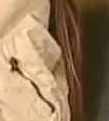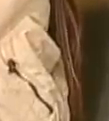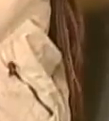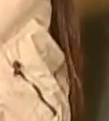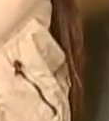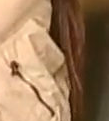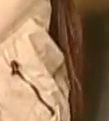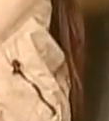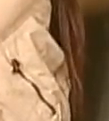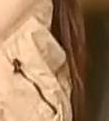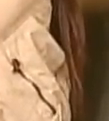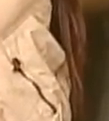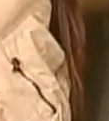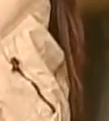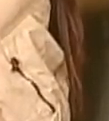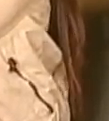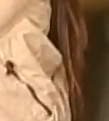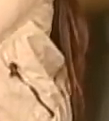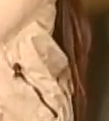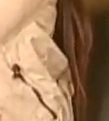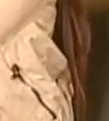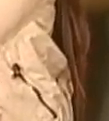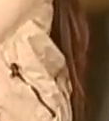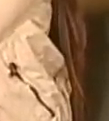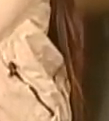gente, una cosecha de